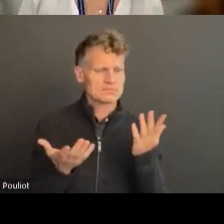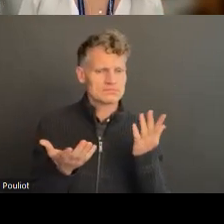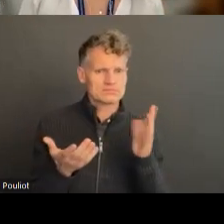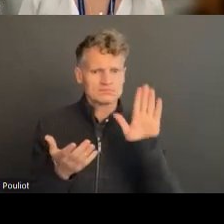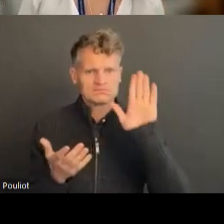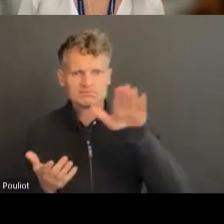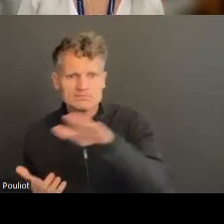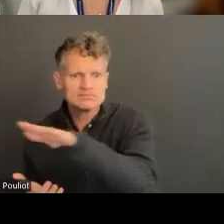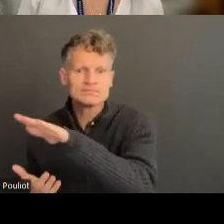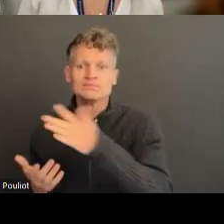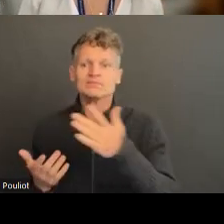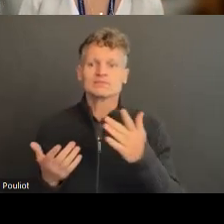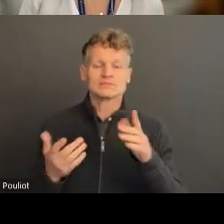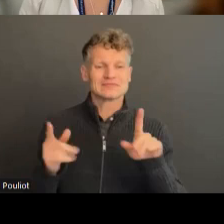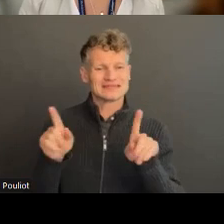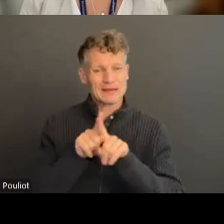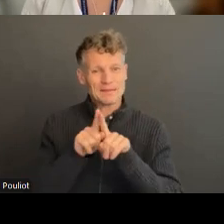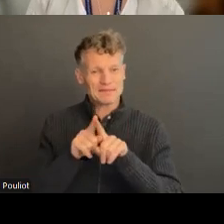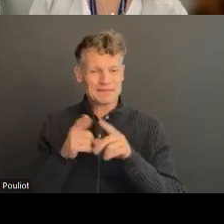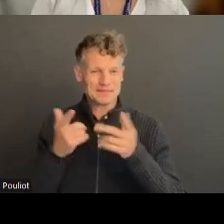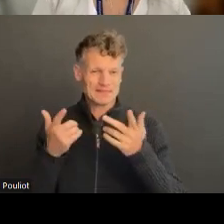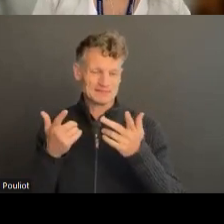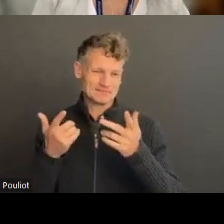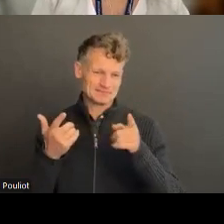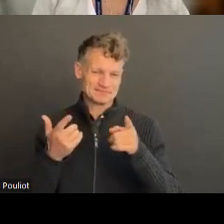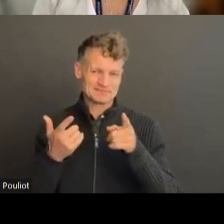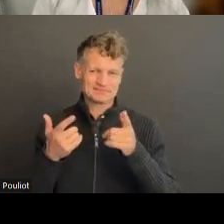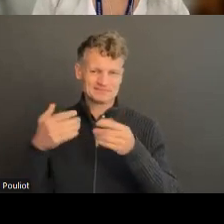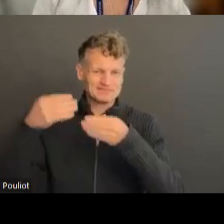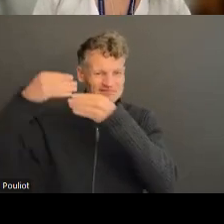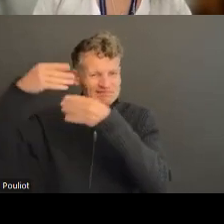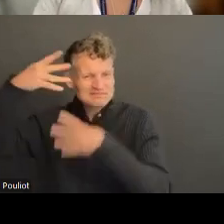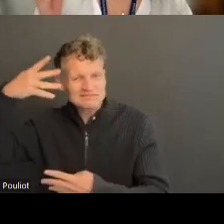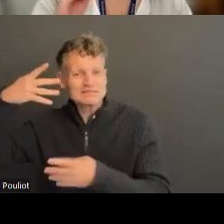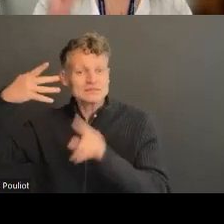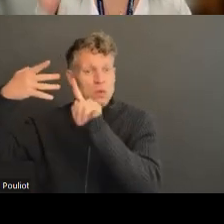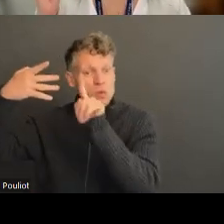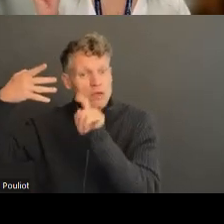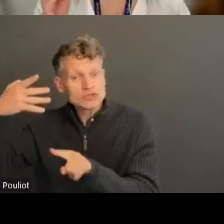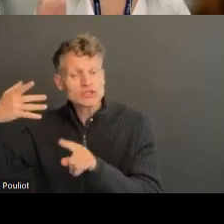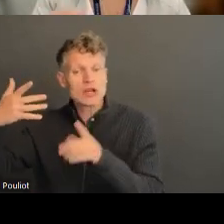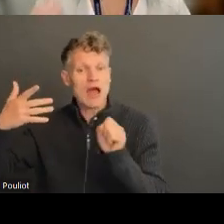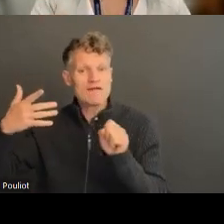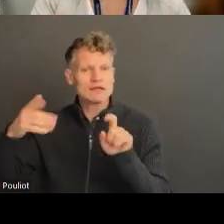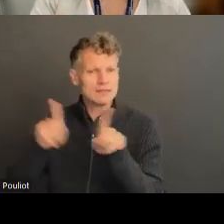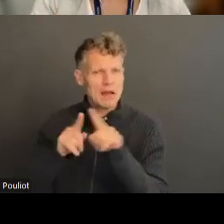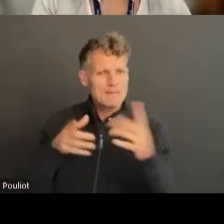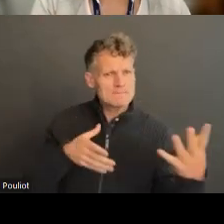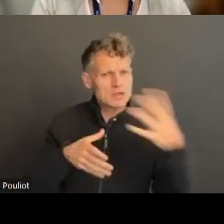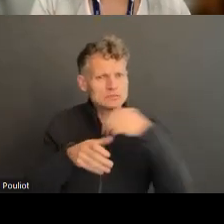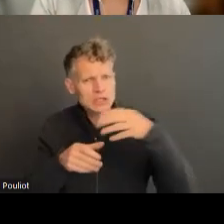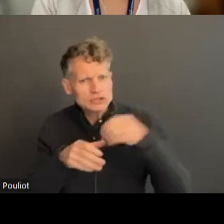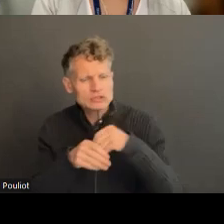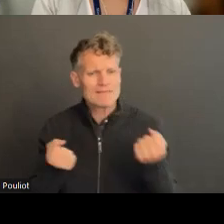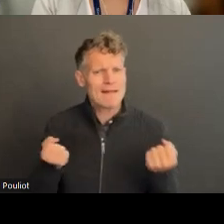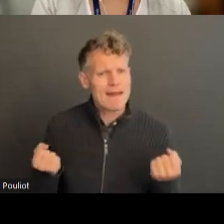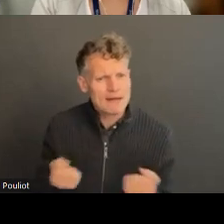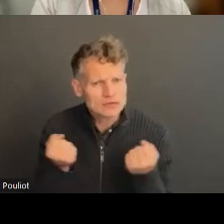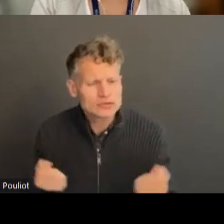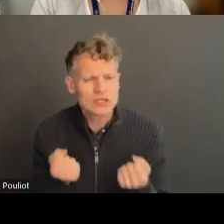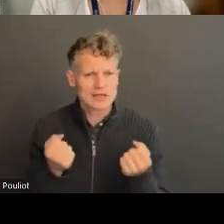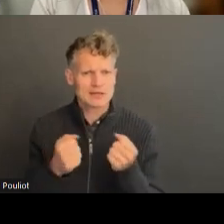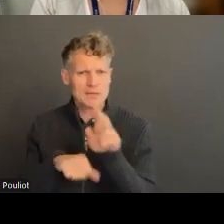participación social, la acción intersectorial, ¿cierto?, el monitoreo y la evaluación, y cuáles son algunas de nuestras conclusiones iniciales al mirar